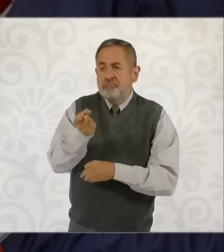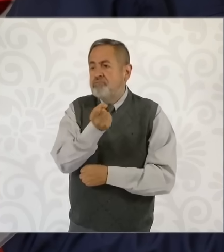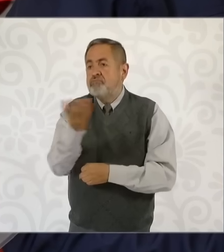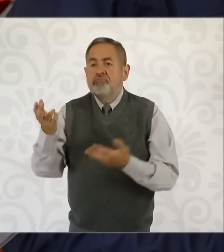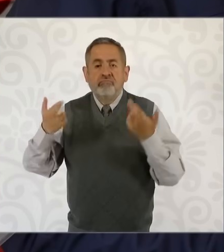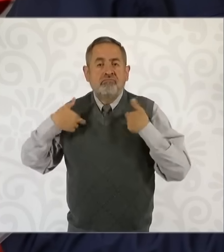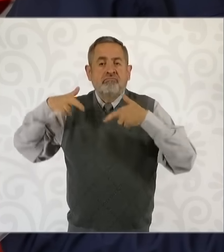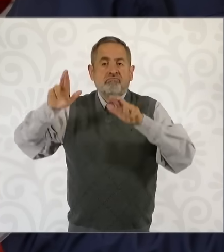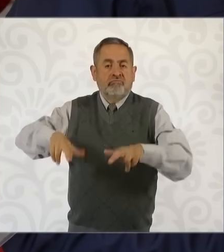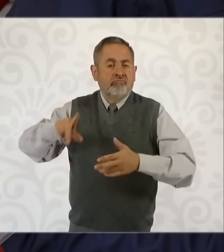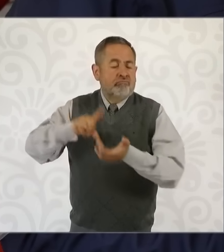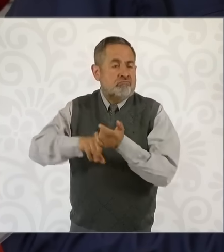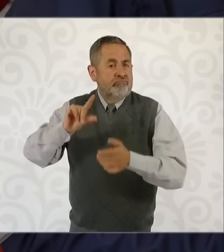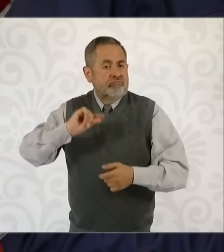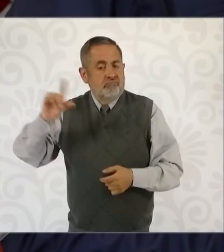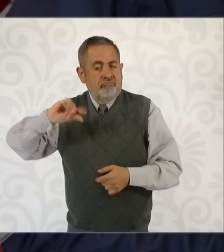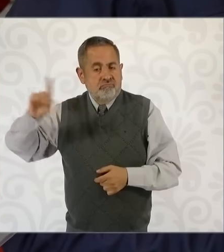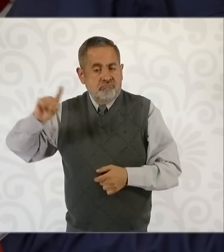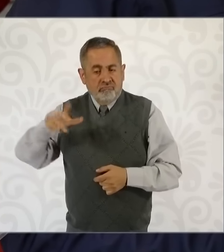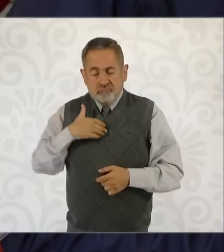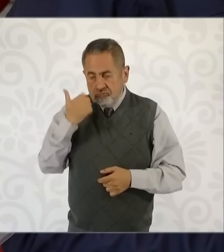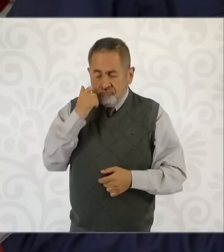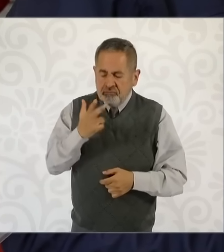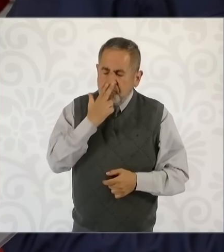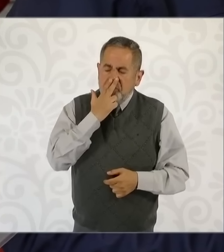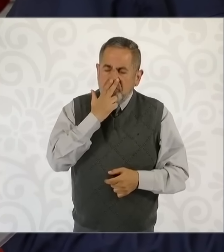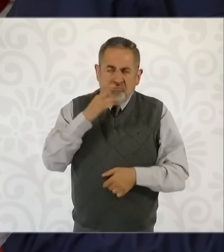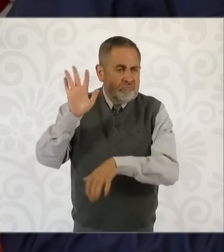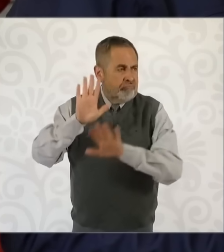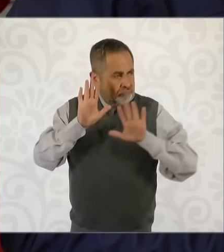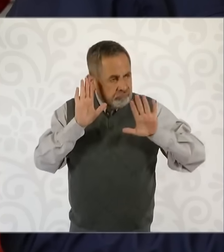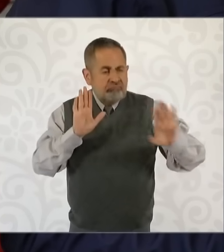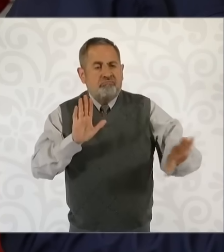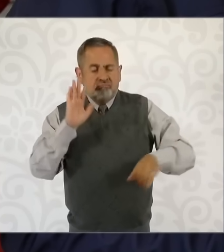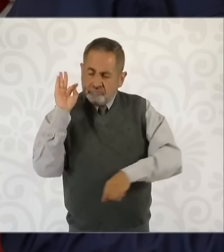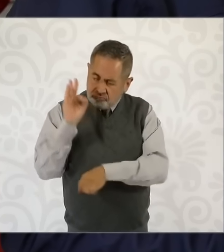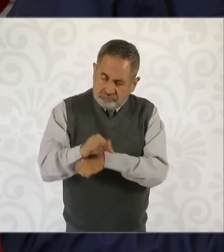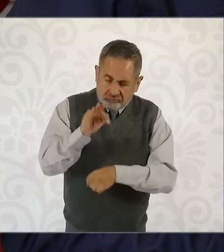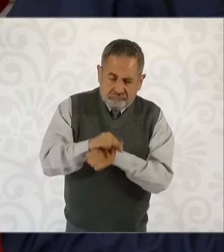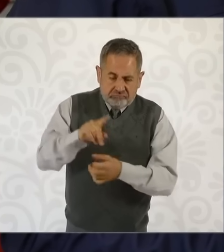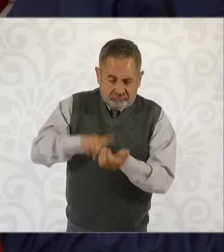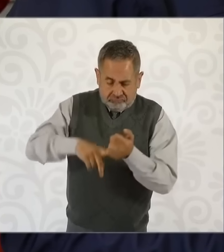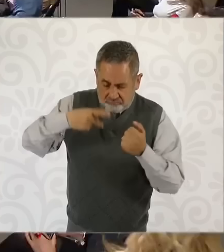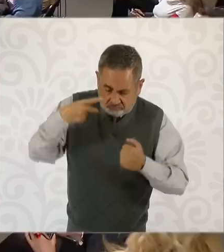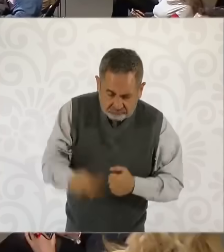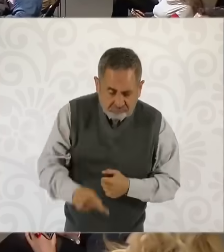representantes funcionarios que quieren y se atreven a defender a nuestra nación.